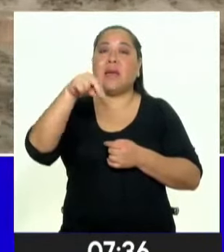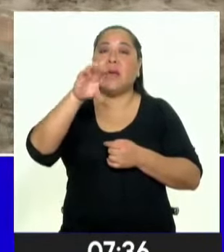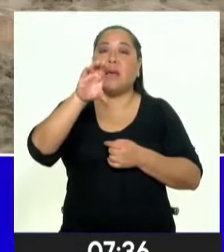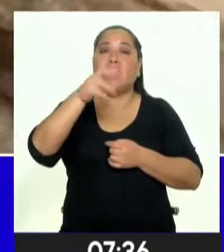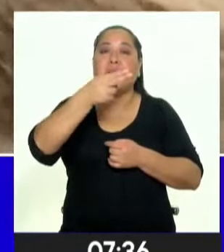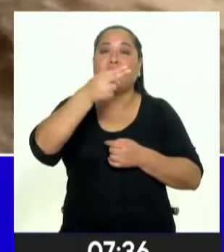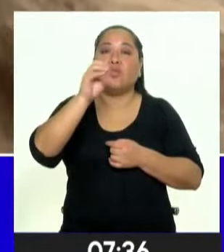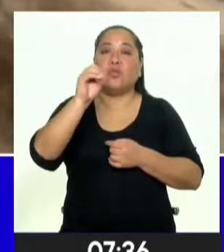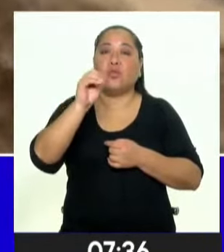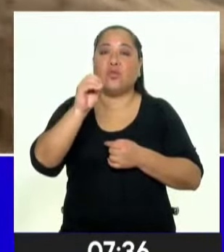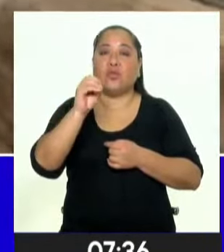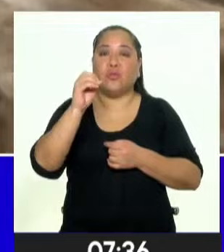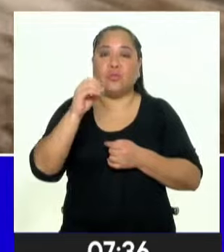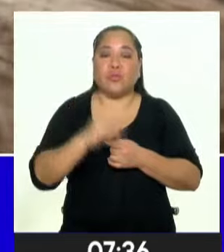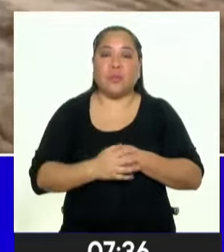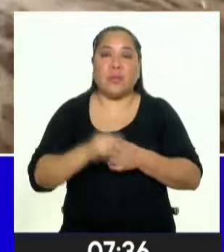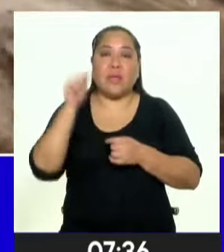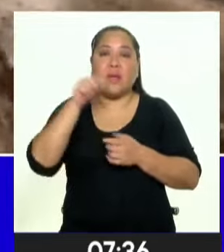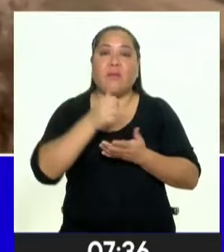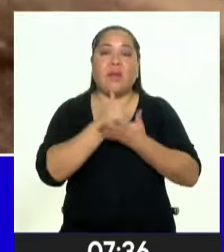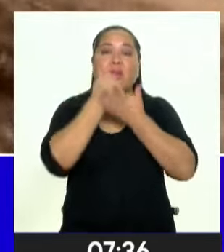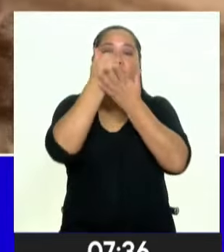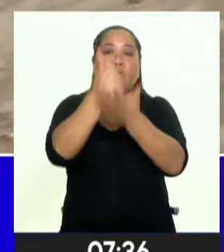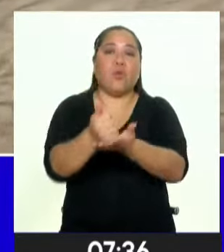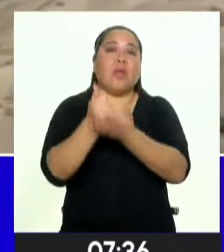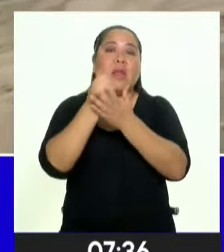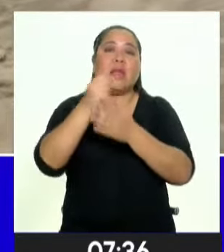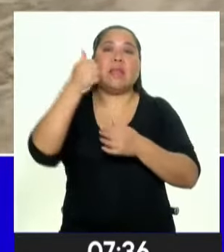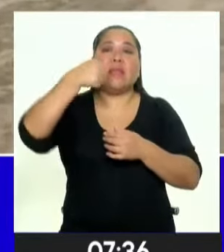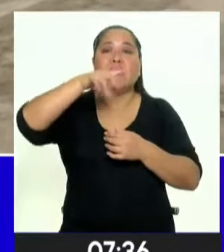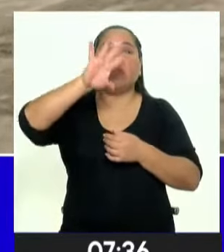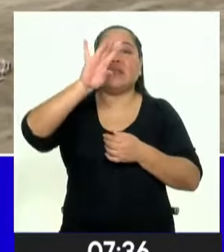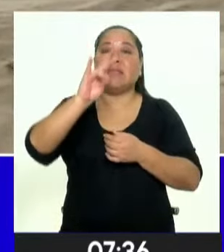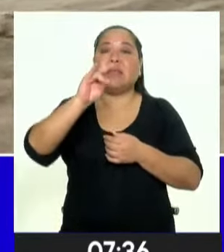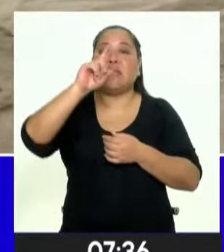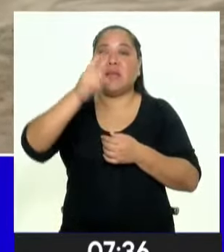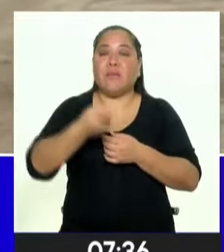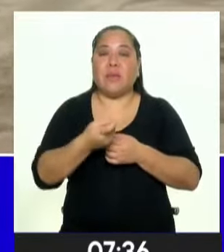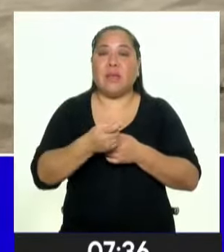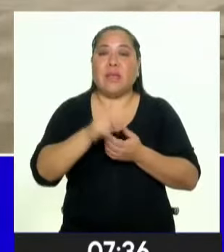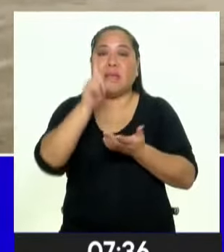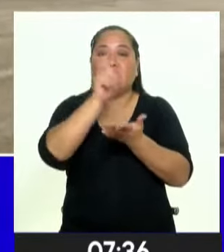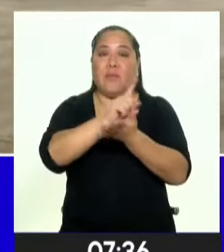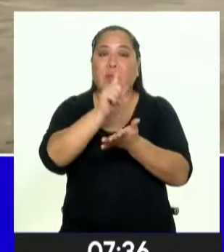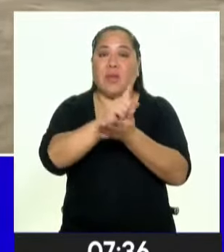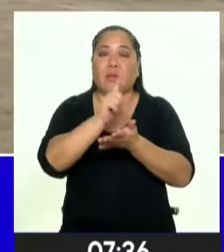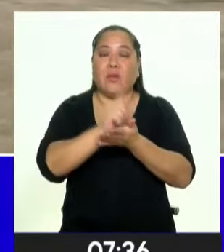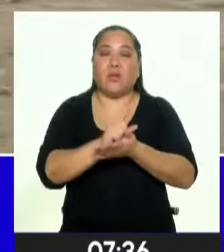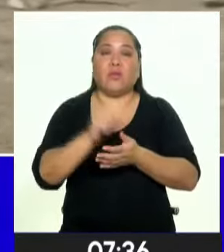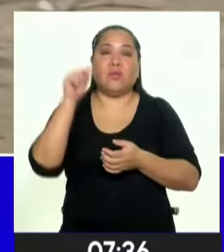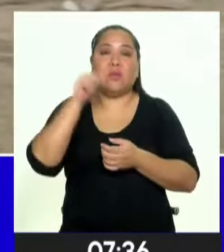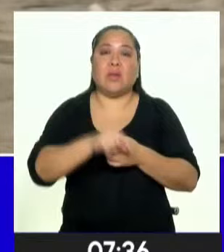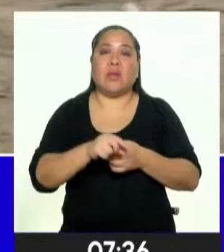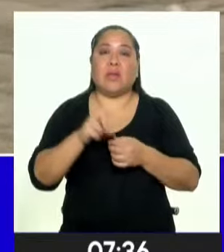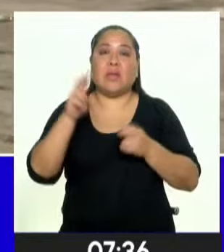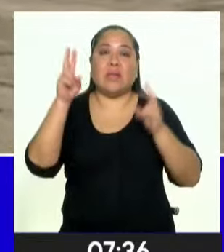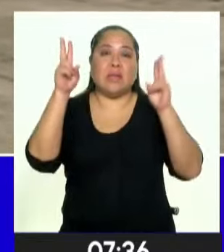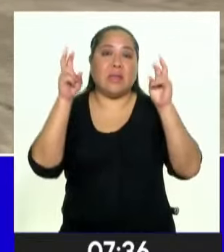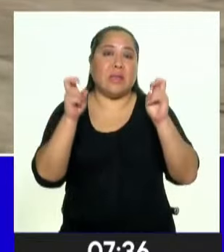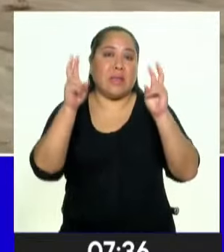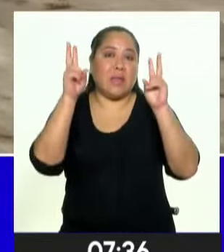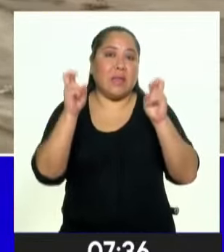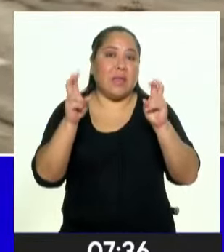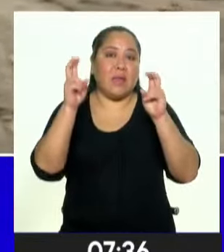17.000 limeños y en términos de obras iniciadas o sea proyectos nuevos que